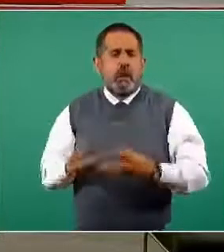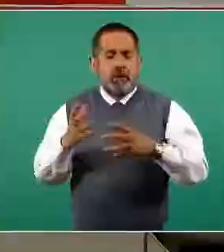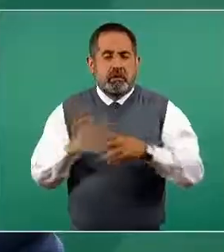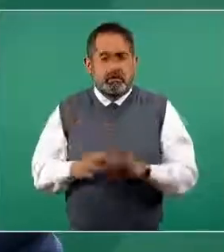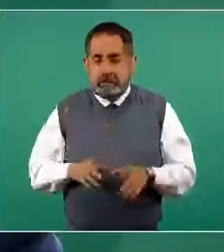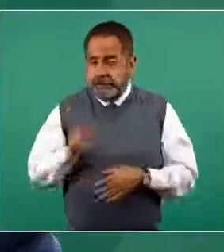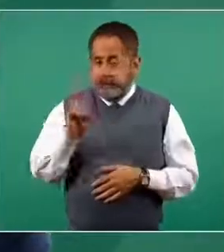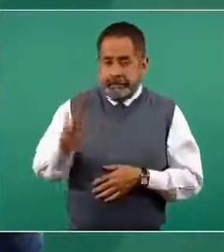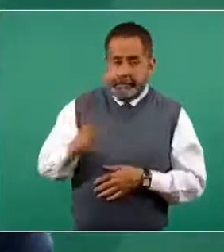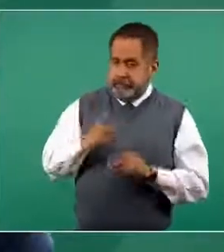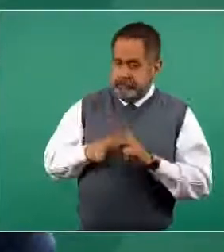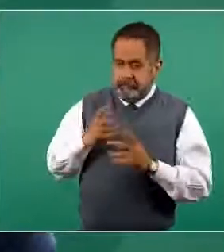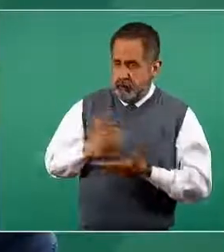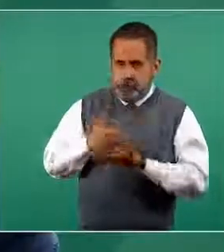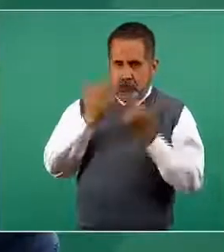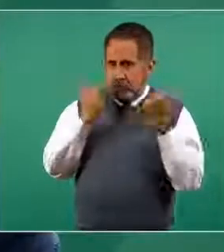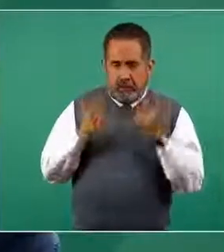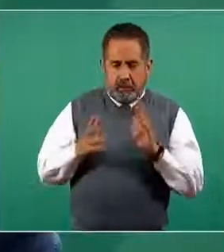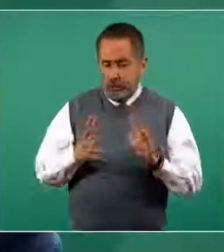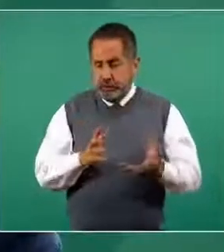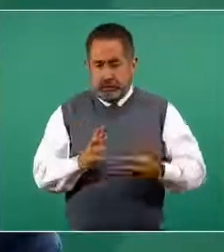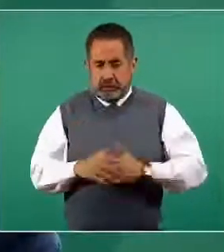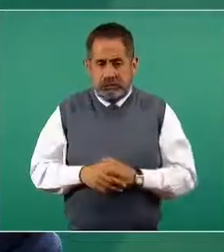directa. Por algunos